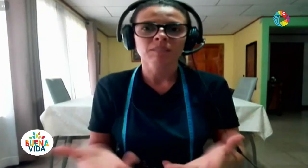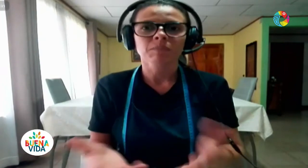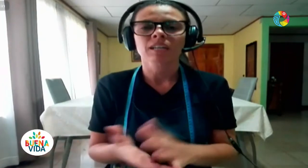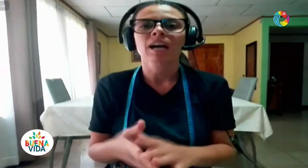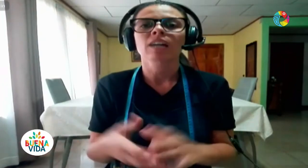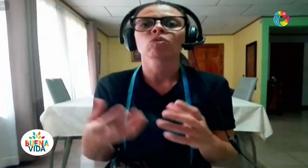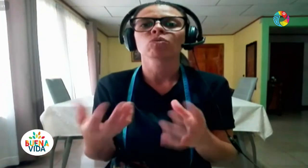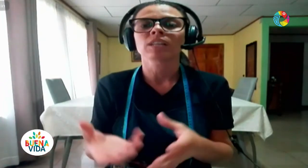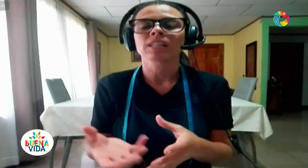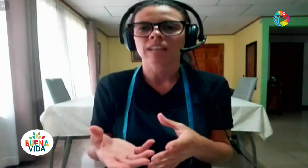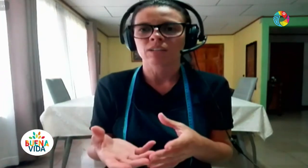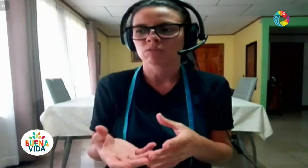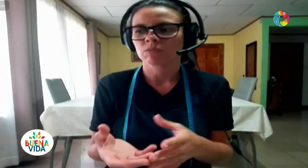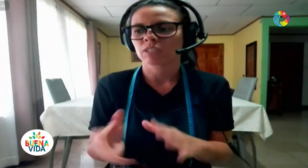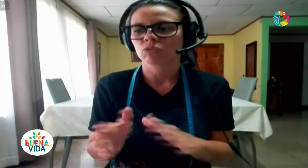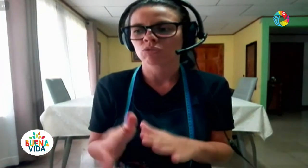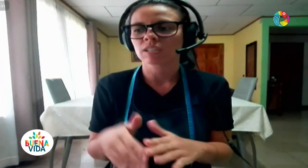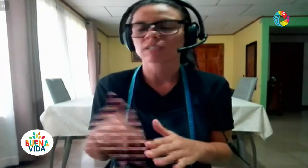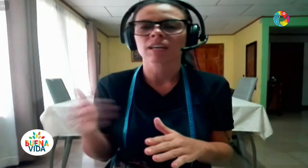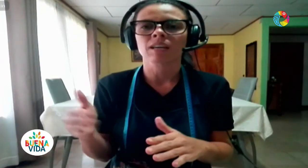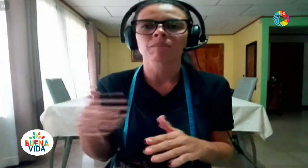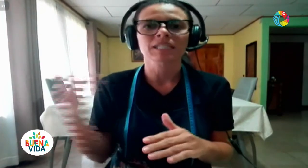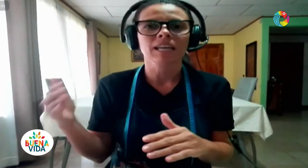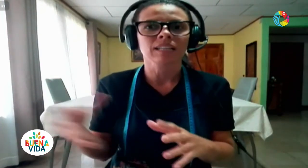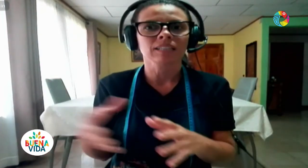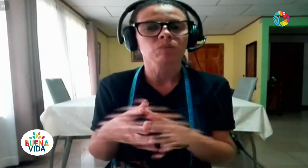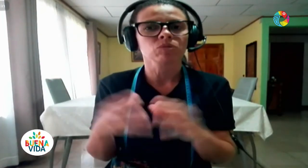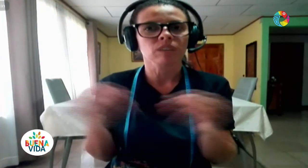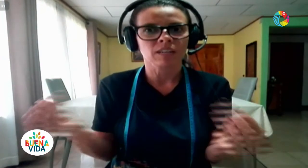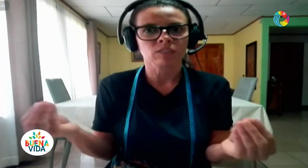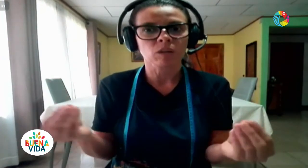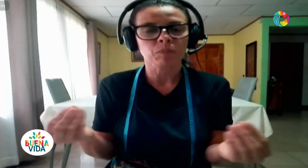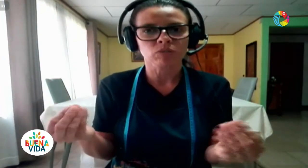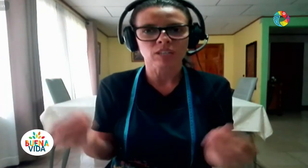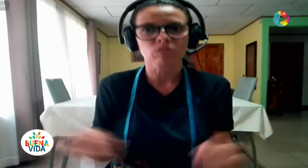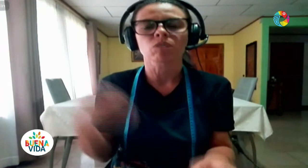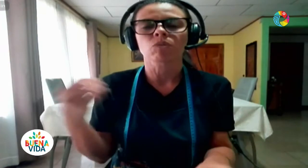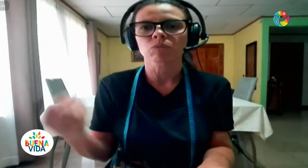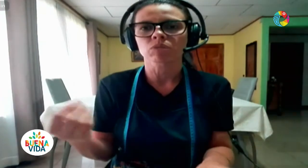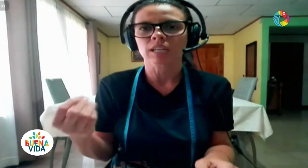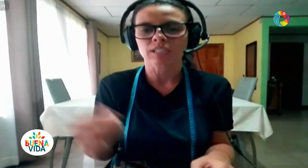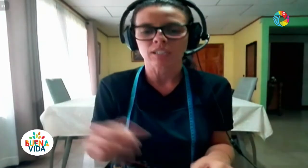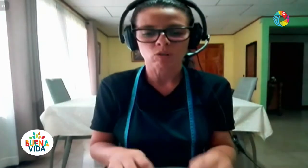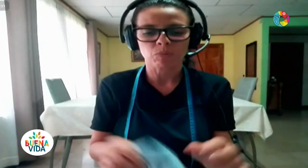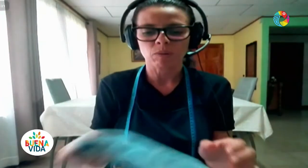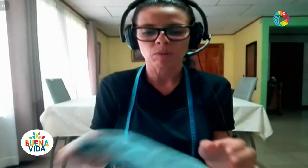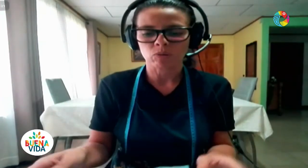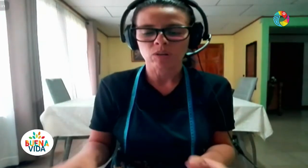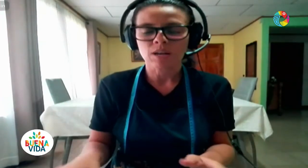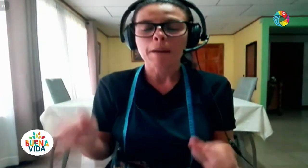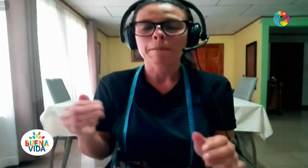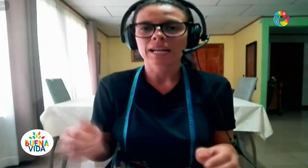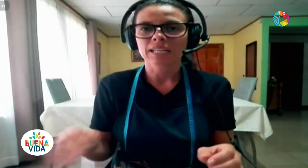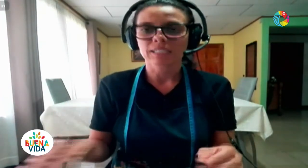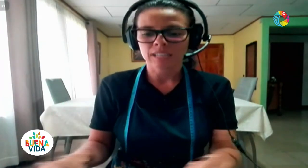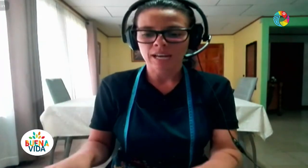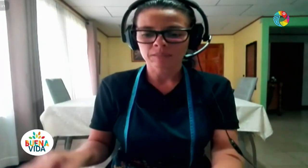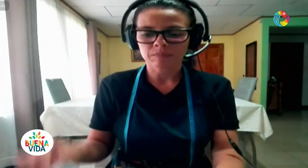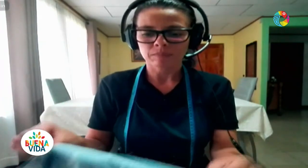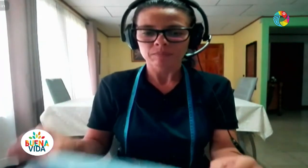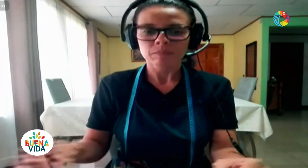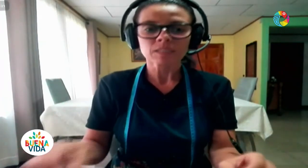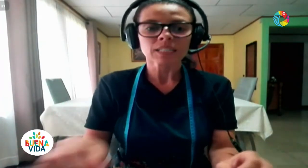manualidad, ¿verdad? Algo utilitario. Entonces, más adelante vamos a ver todo el proceso, cómo vamos a ir haciéndolo poco a poco. Para